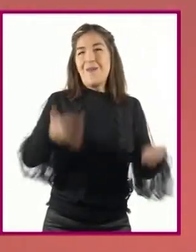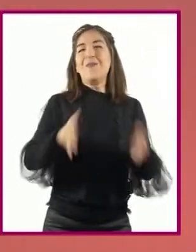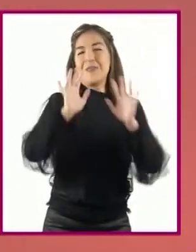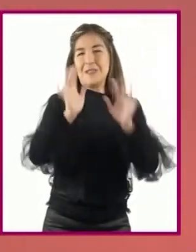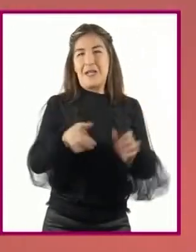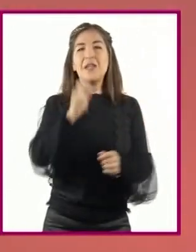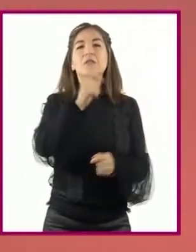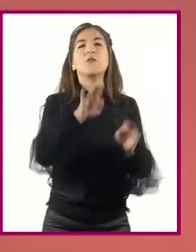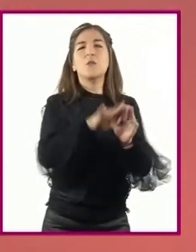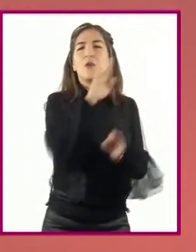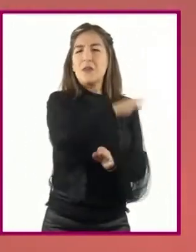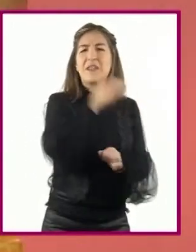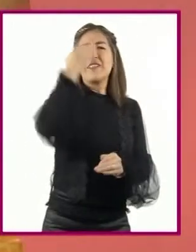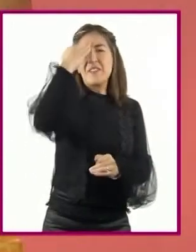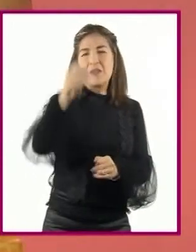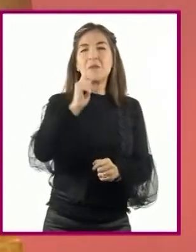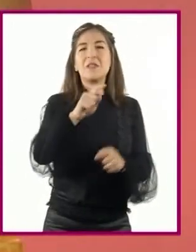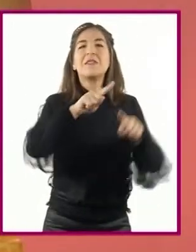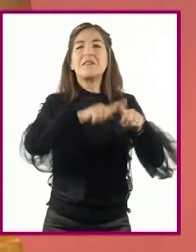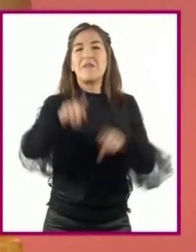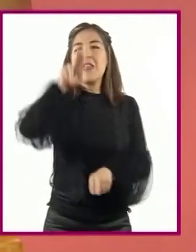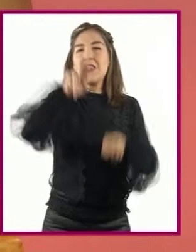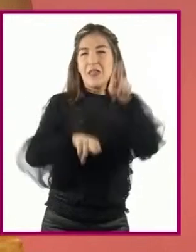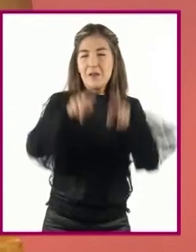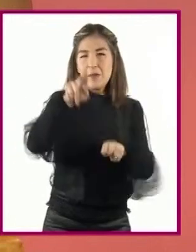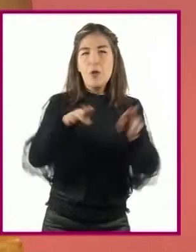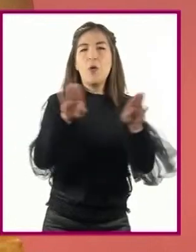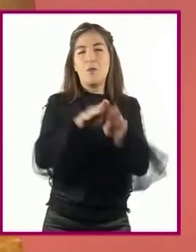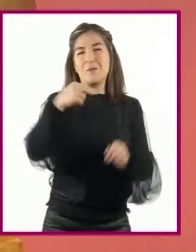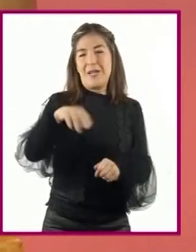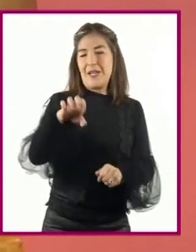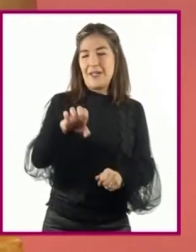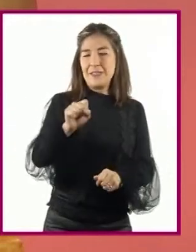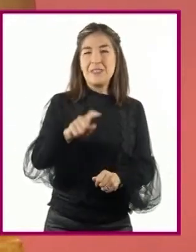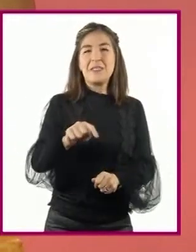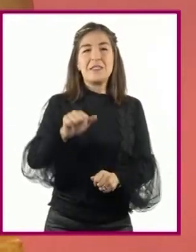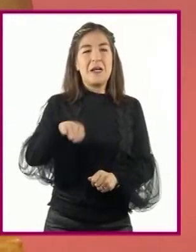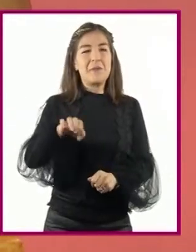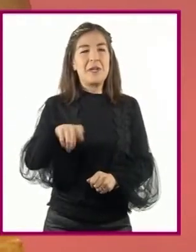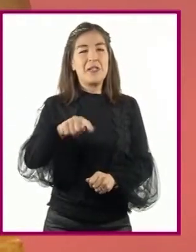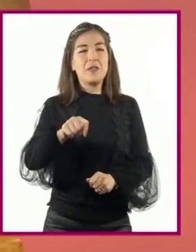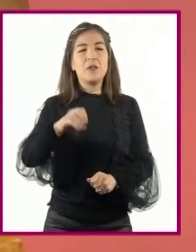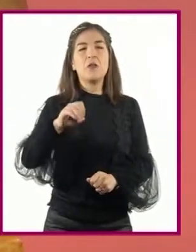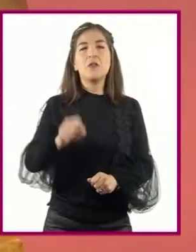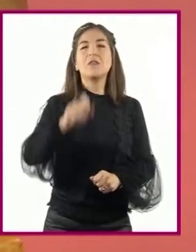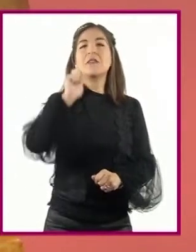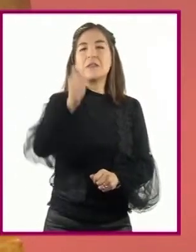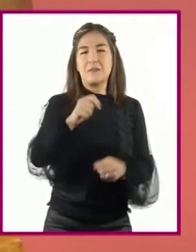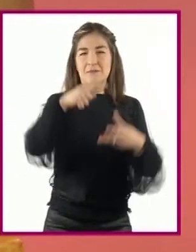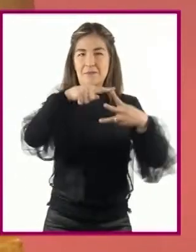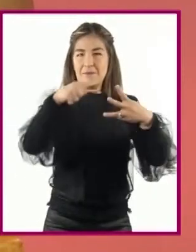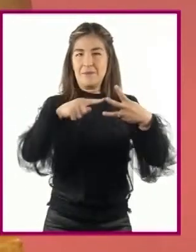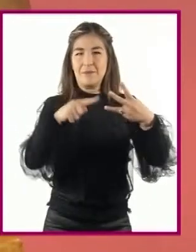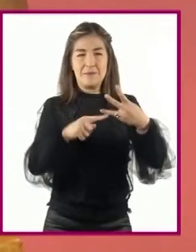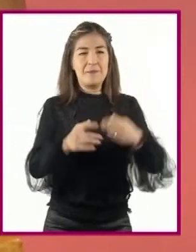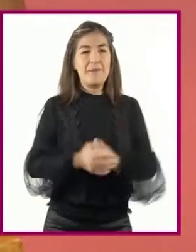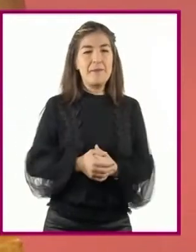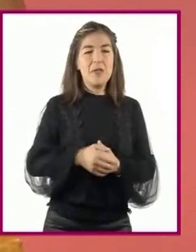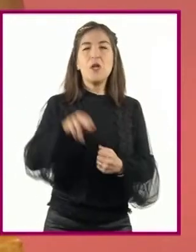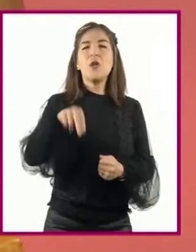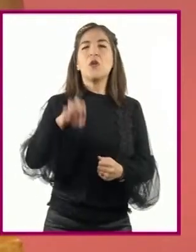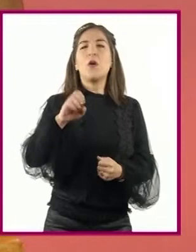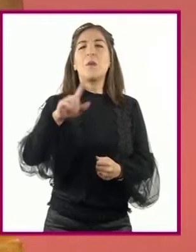división en diferentes niveles o estamentos que estaban distribuidos en tres: la